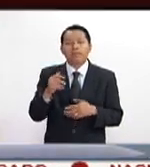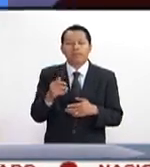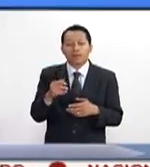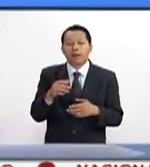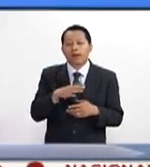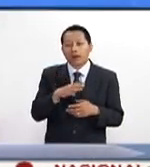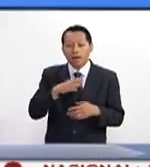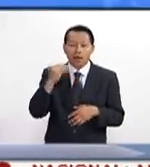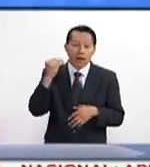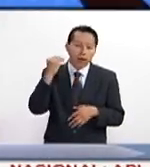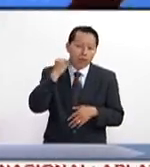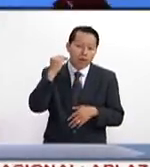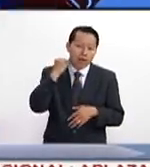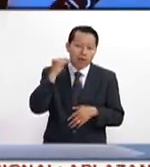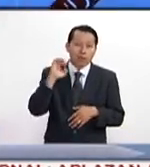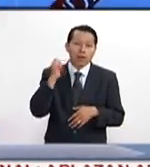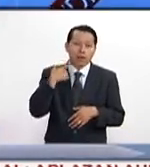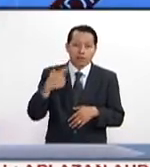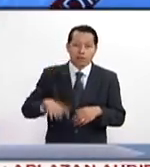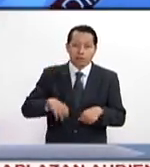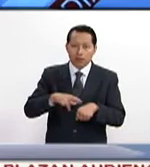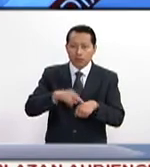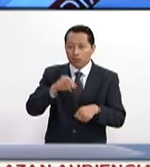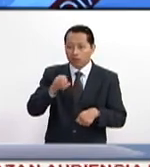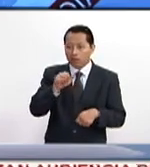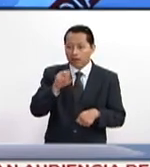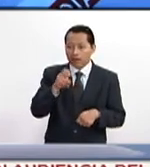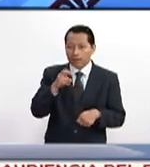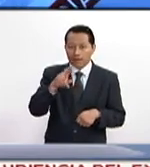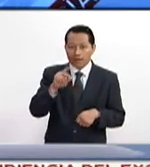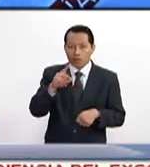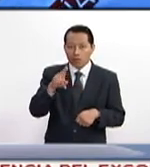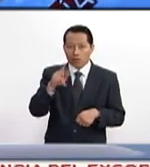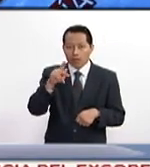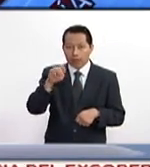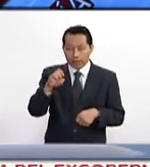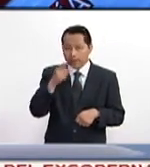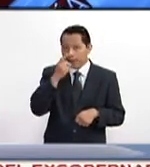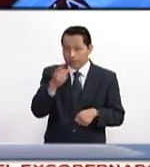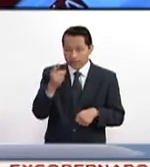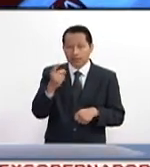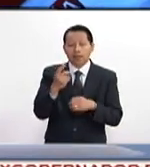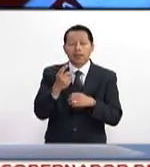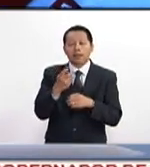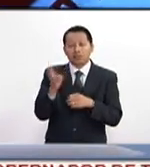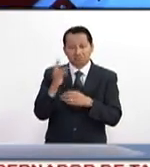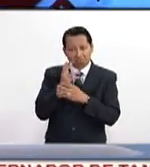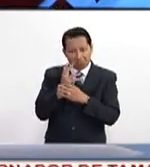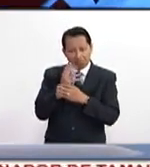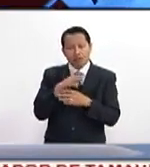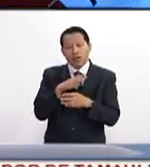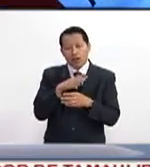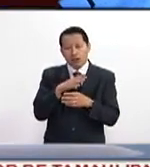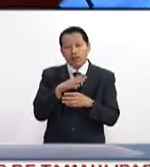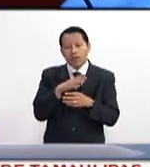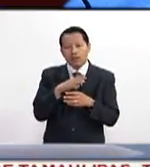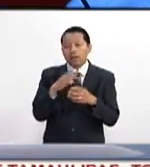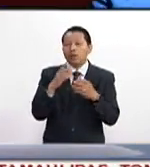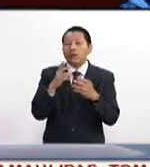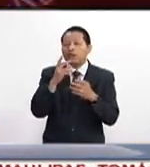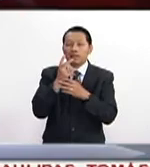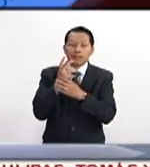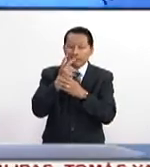los abogados del exgobernador Javier Duarte argumentan que ellos pues tienen las pruebas necesarias, bueno, más bien que no